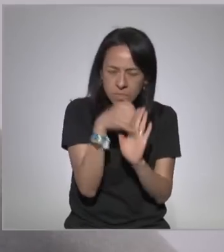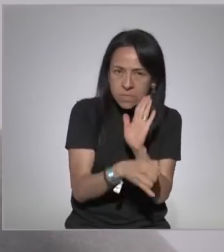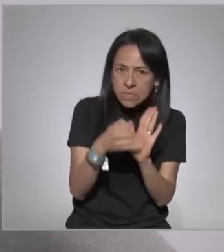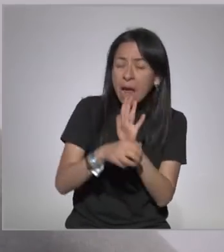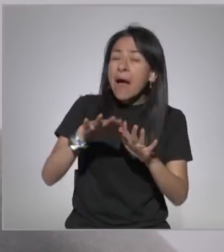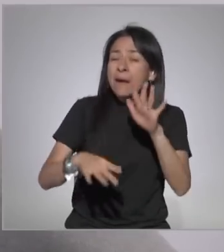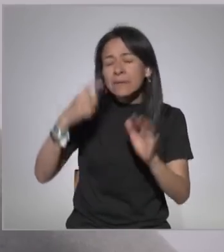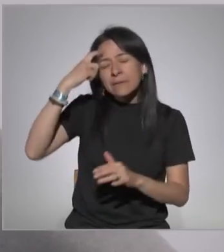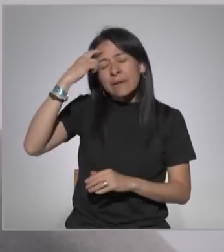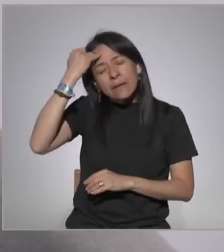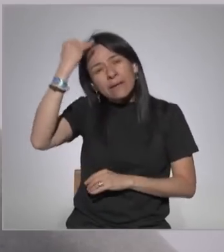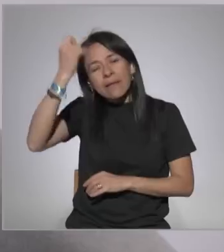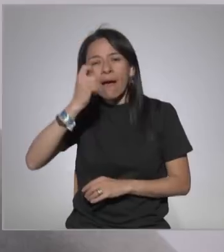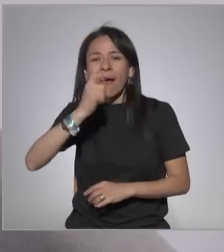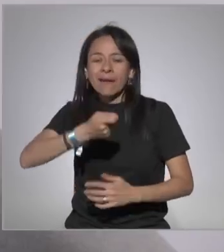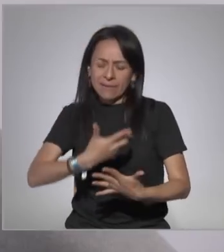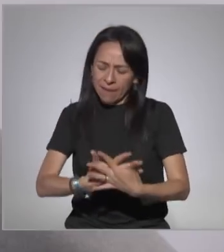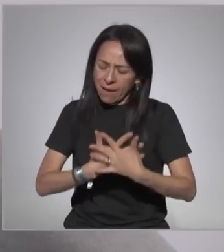romantizar